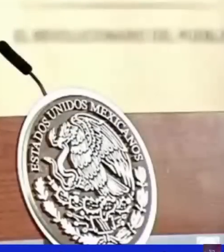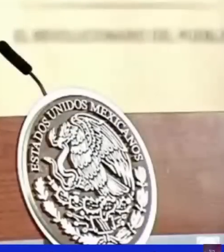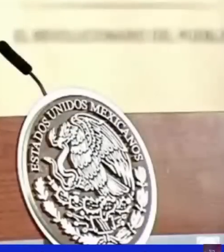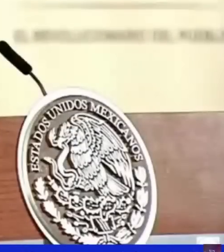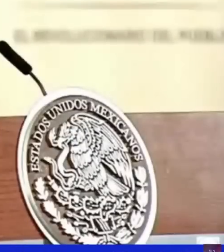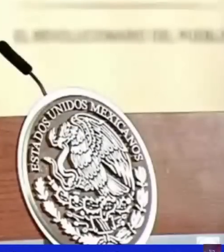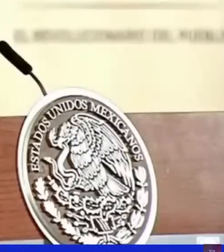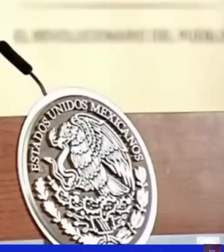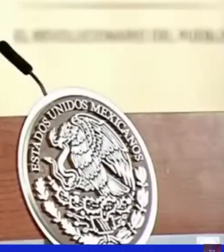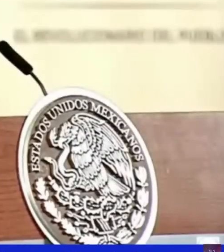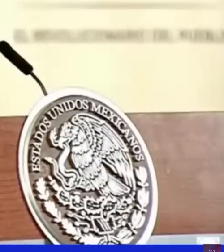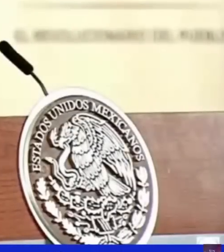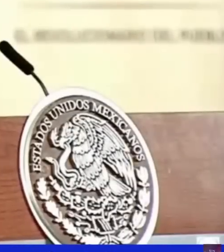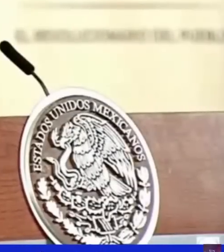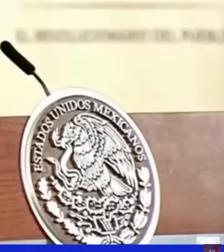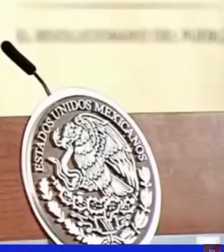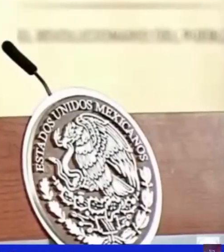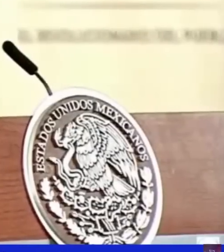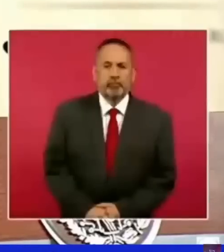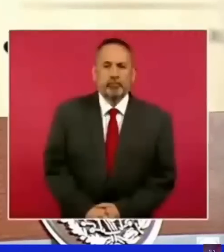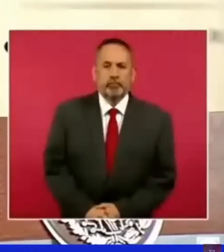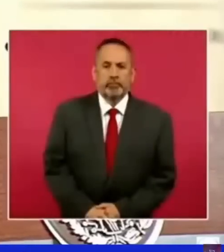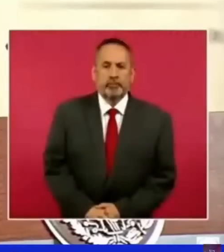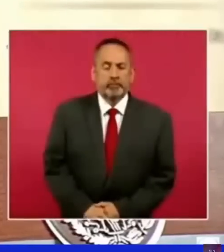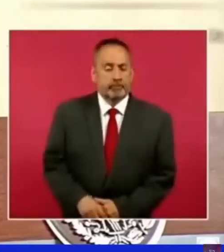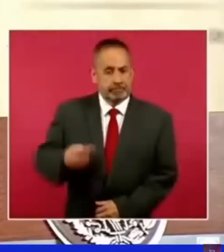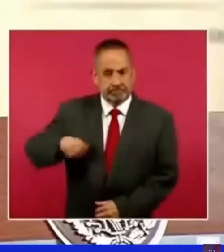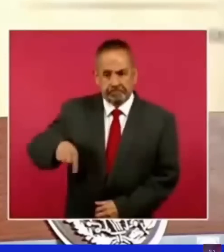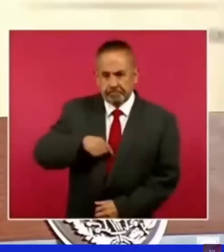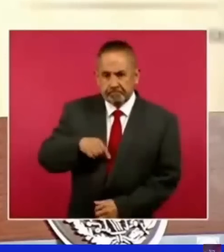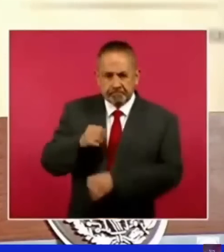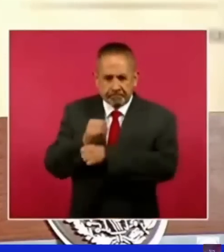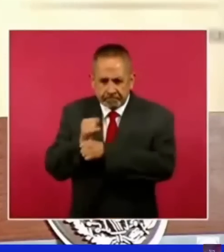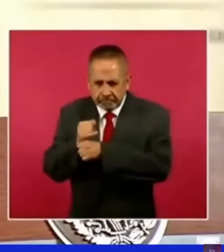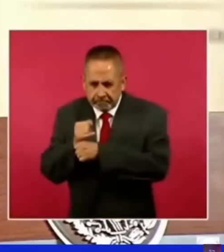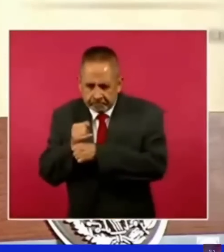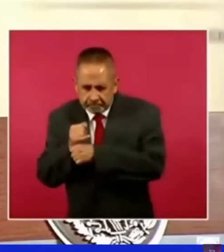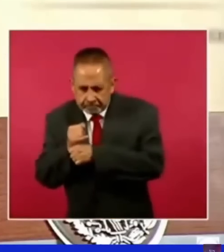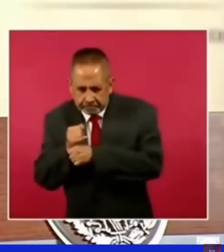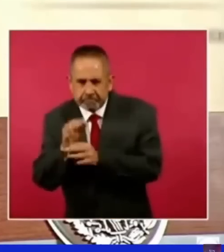con precisión qué sucedió, informar aquí